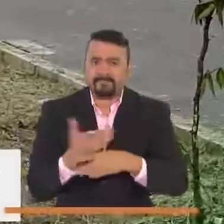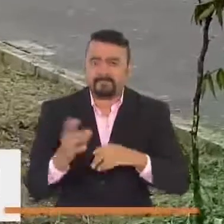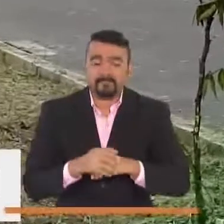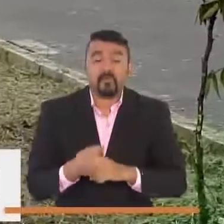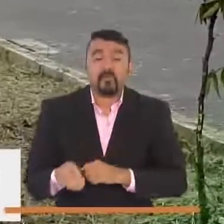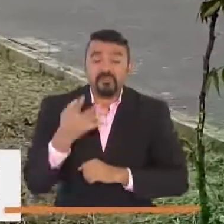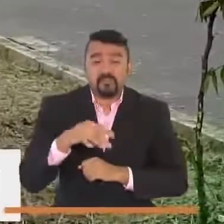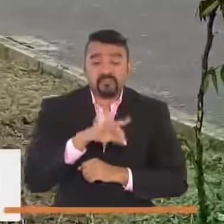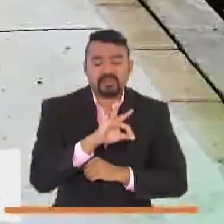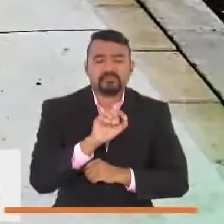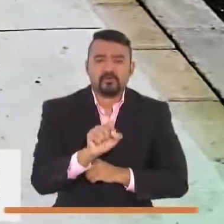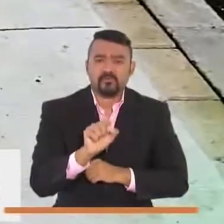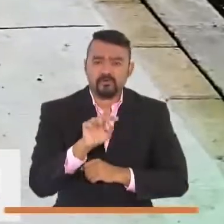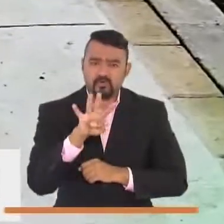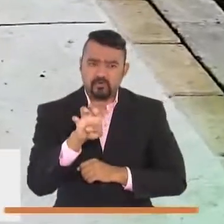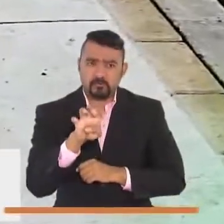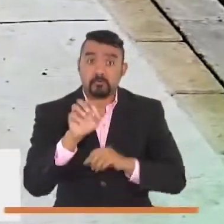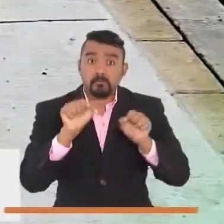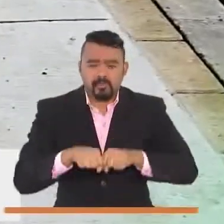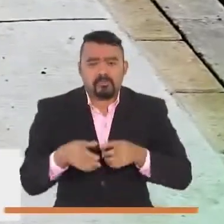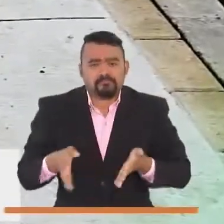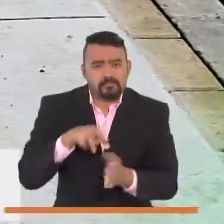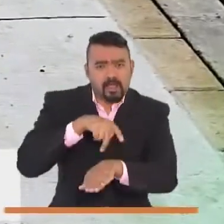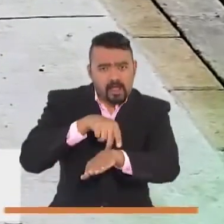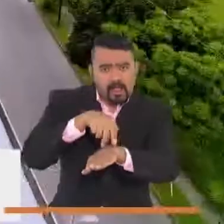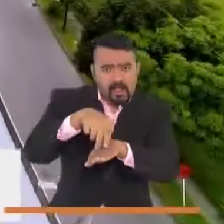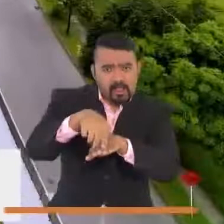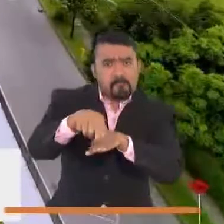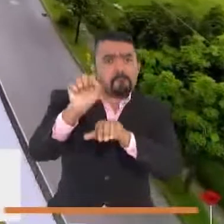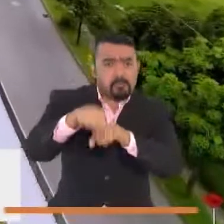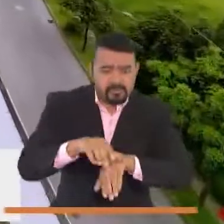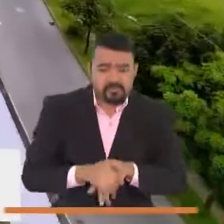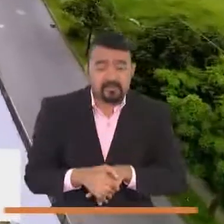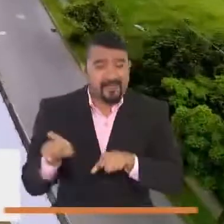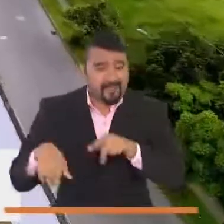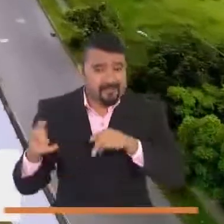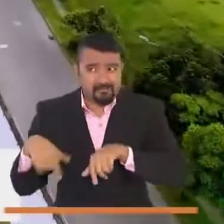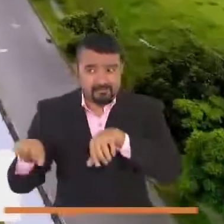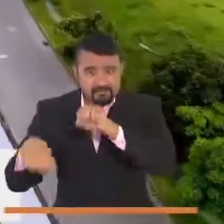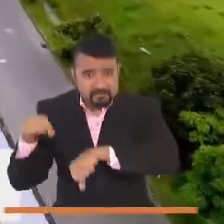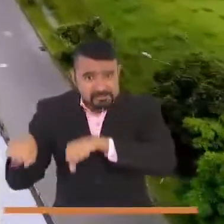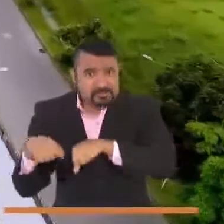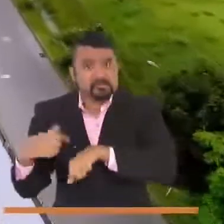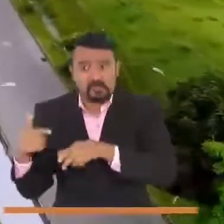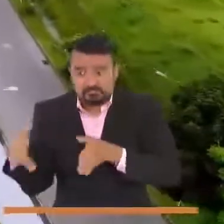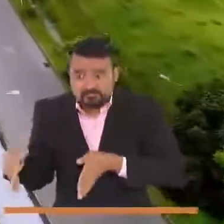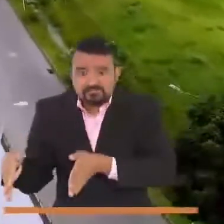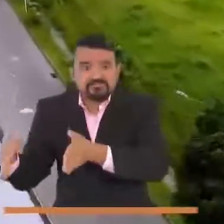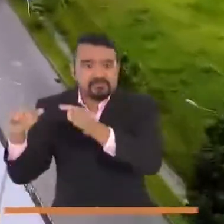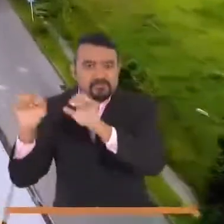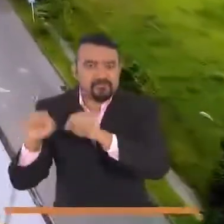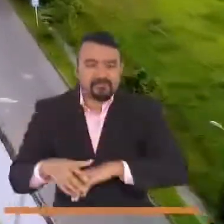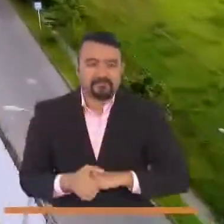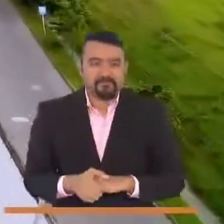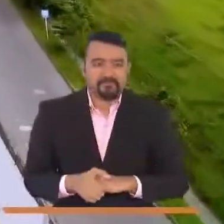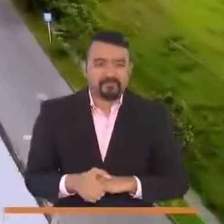3.9 kilómetros de ciclocaminabilidad y 850 metros de vías de servicio. Además, durante su intervención,